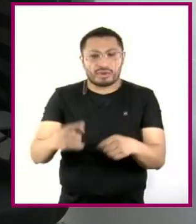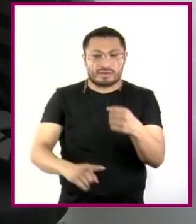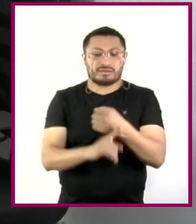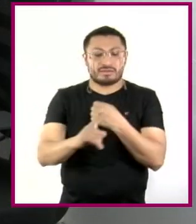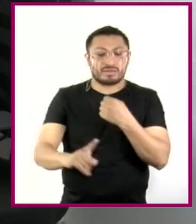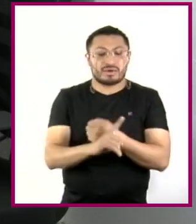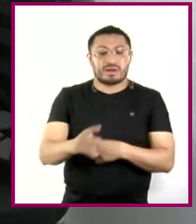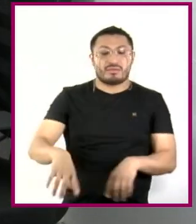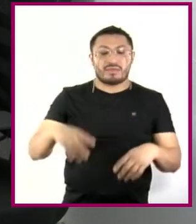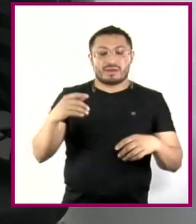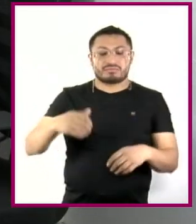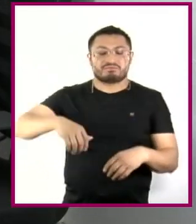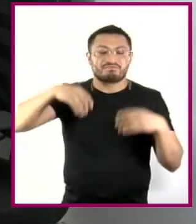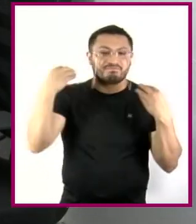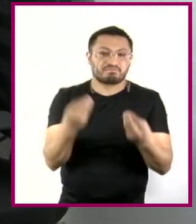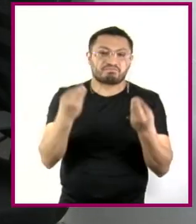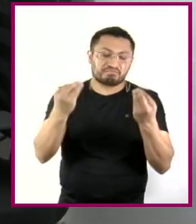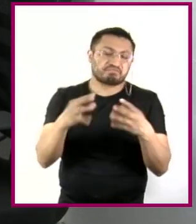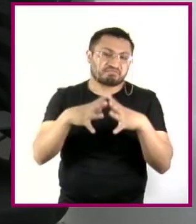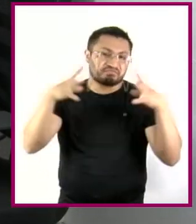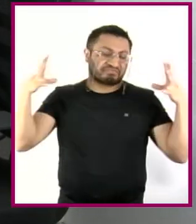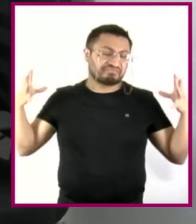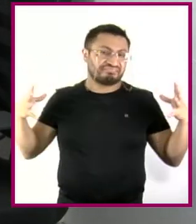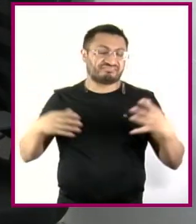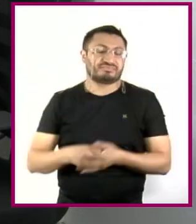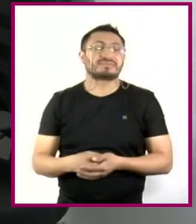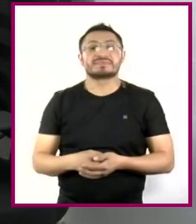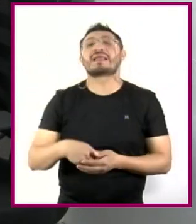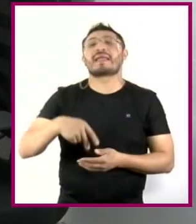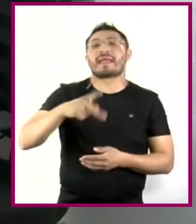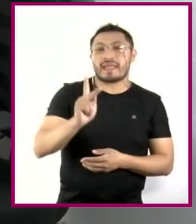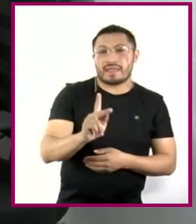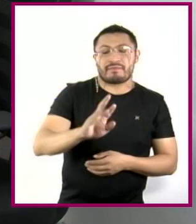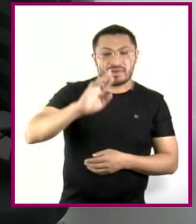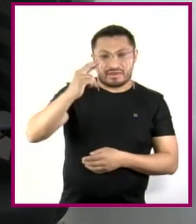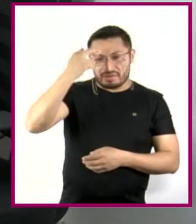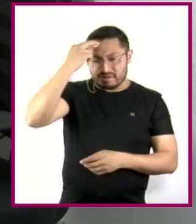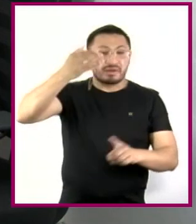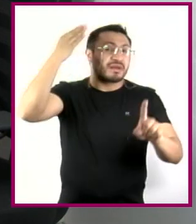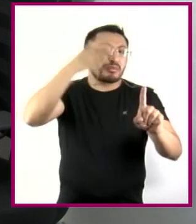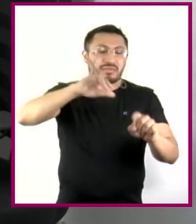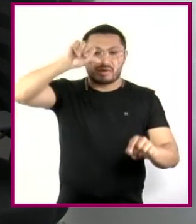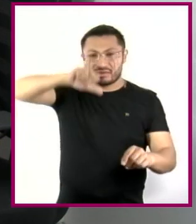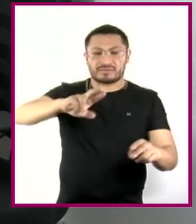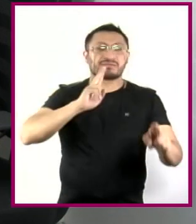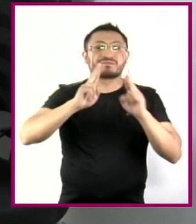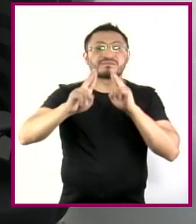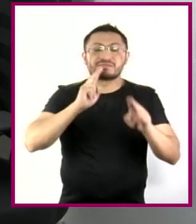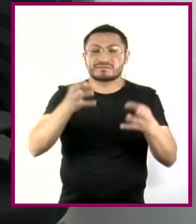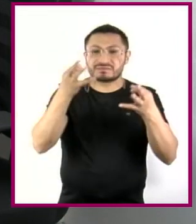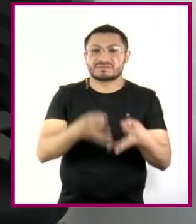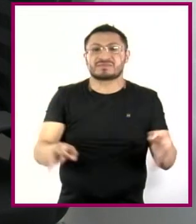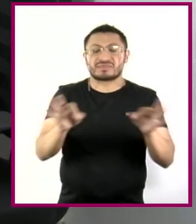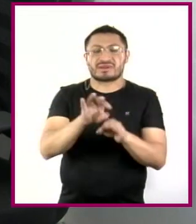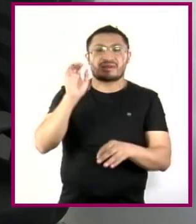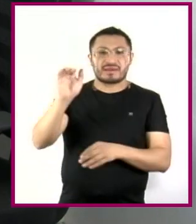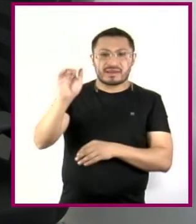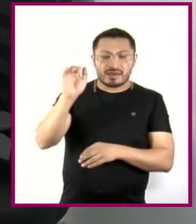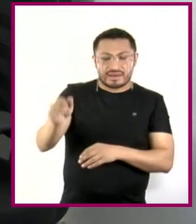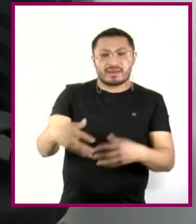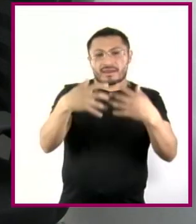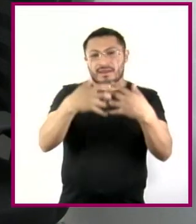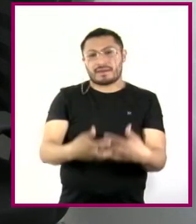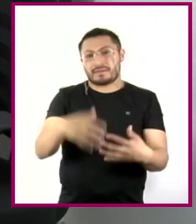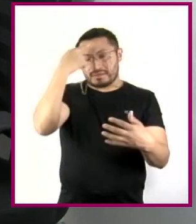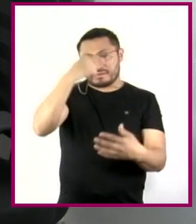problemática mucho más compleja. Bien, pero no perdamos el foco de nuestra nota. ¿Valdría la pena que contactaran a alguien de una empresa